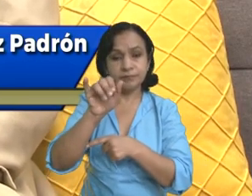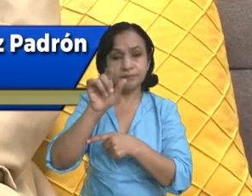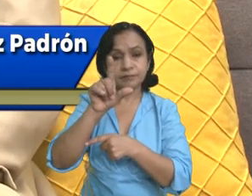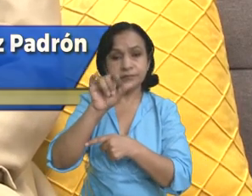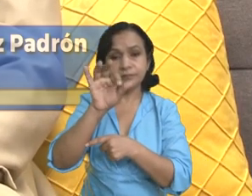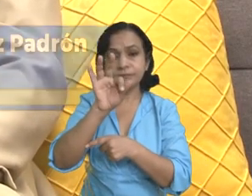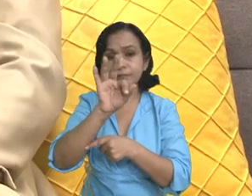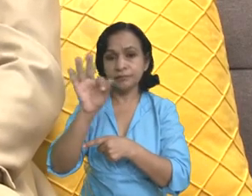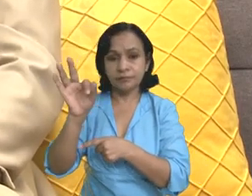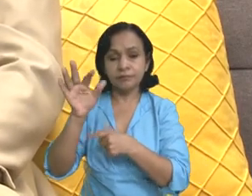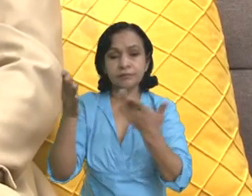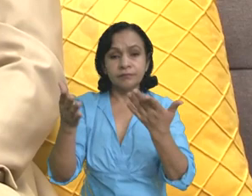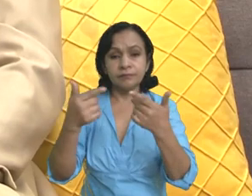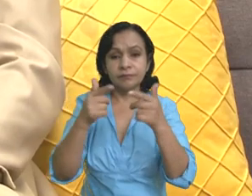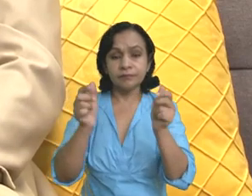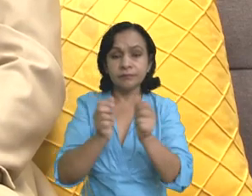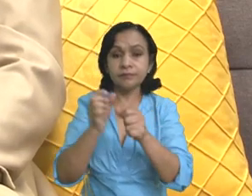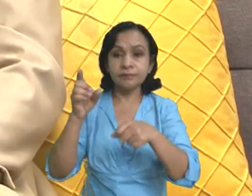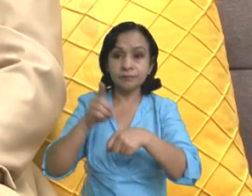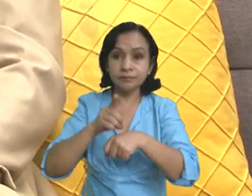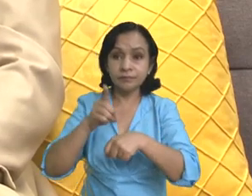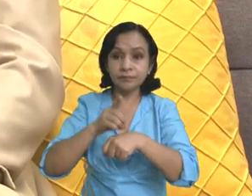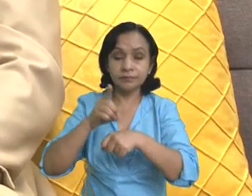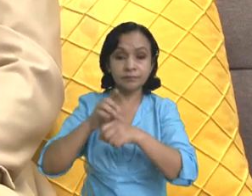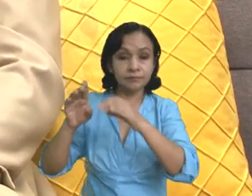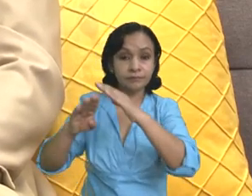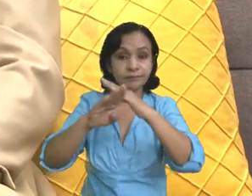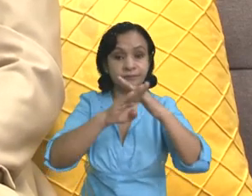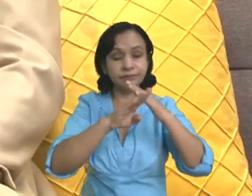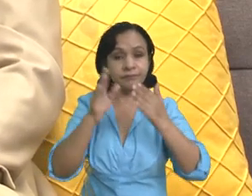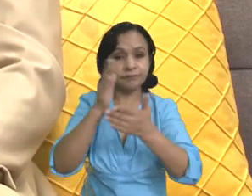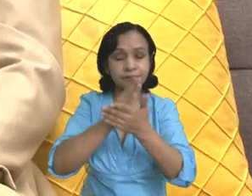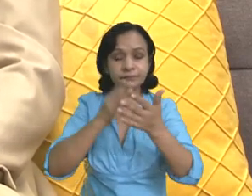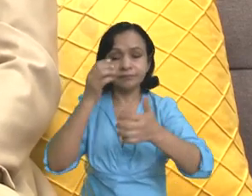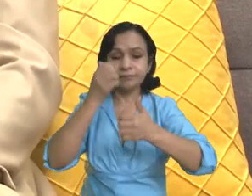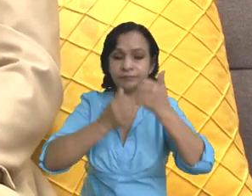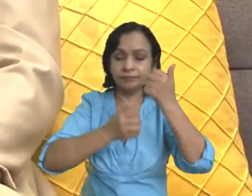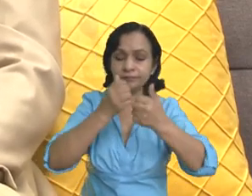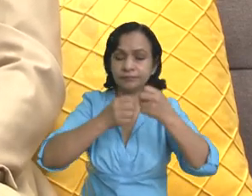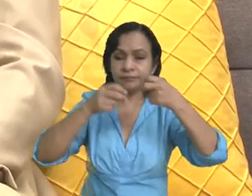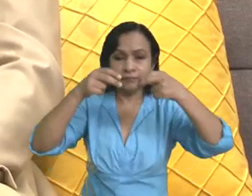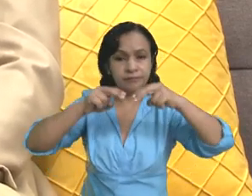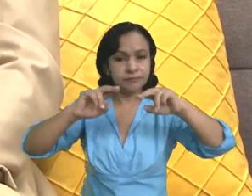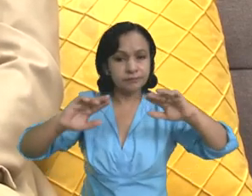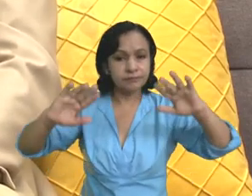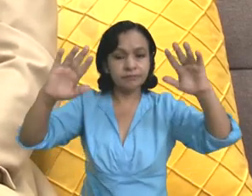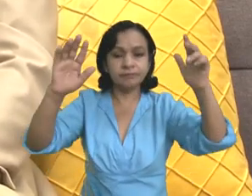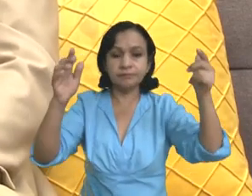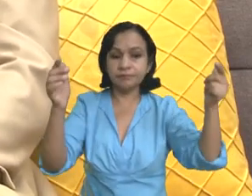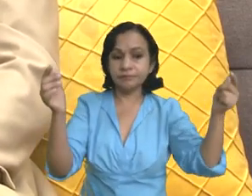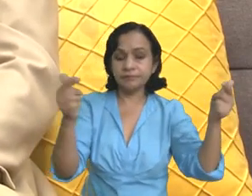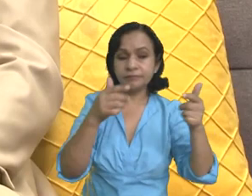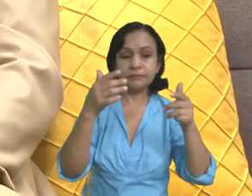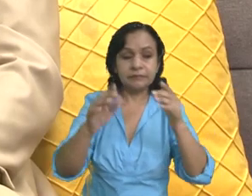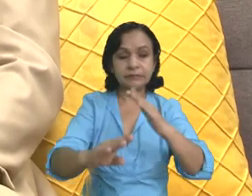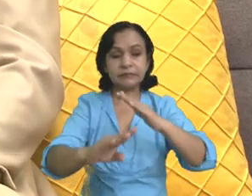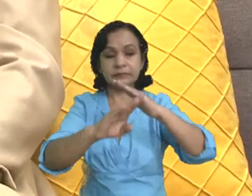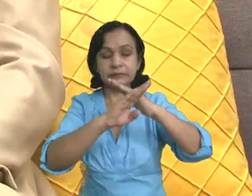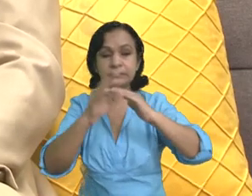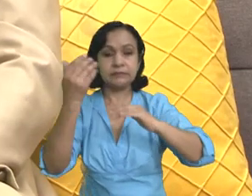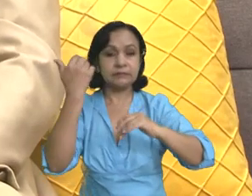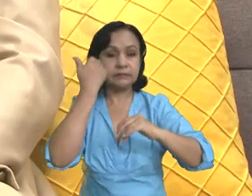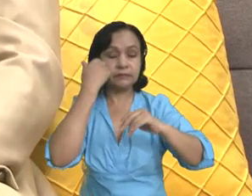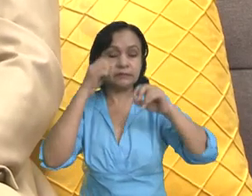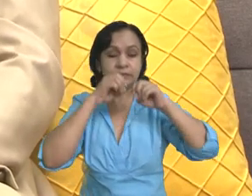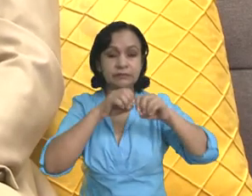justamente un contingente para enfrentar situaciones excepcionales, de desastres, de enfrentamientos a epidemias como las que se